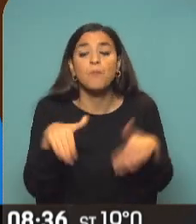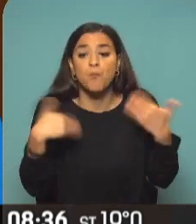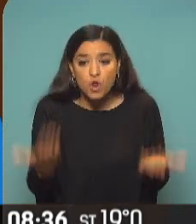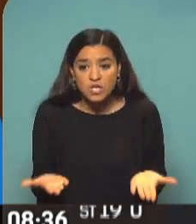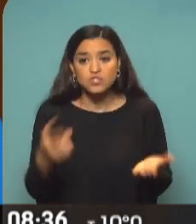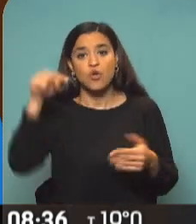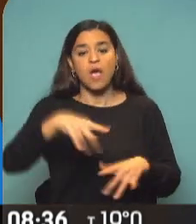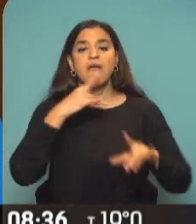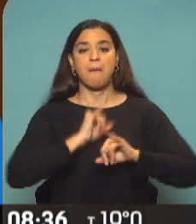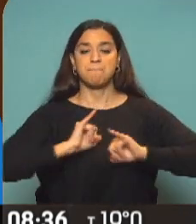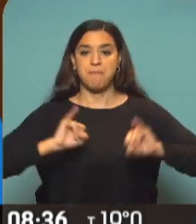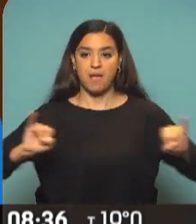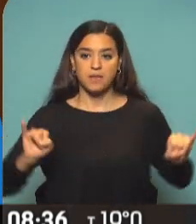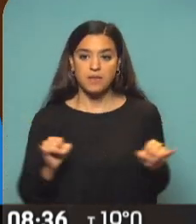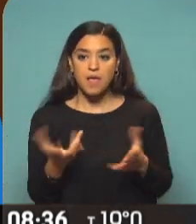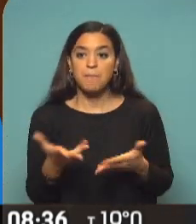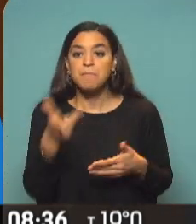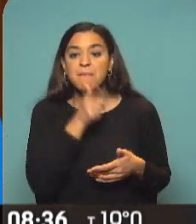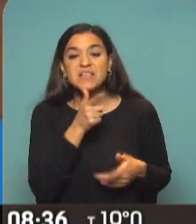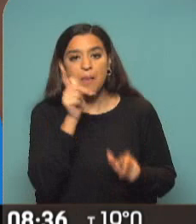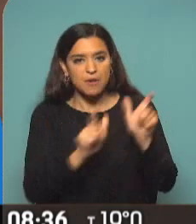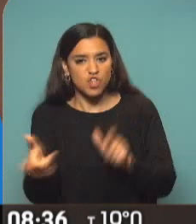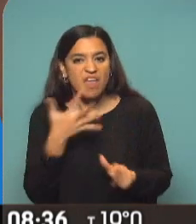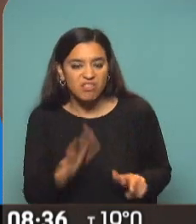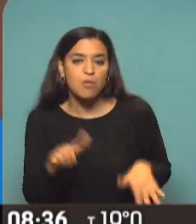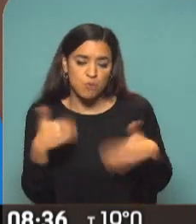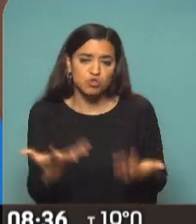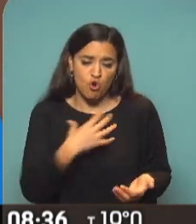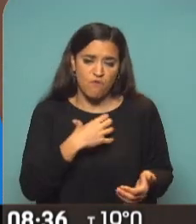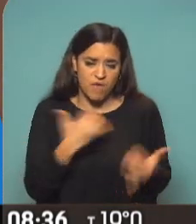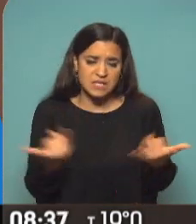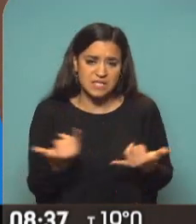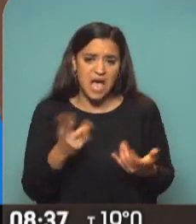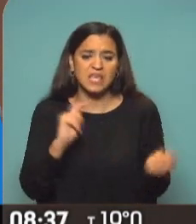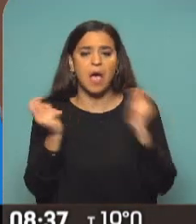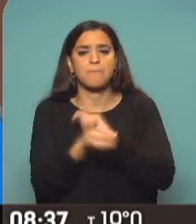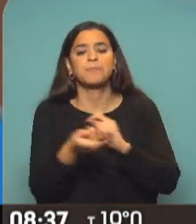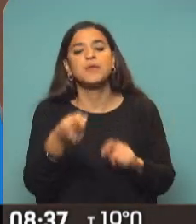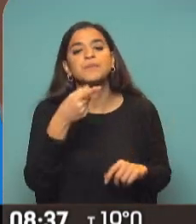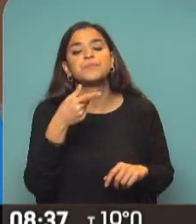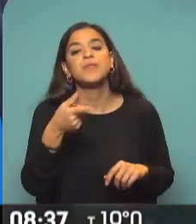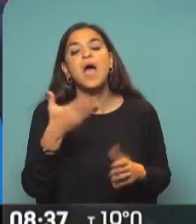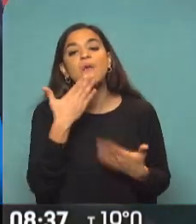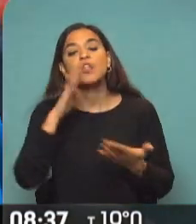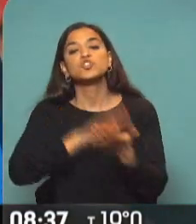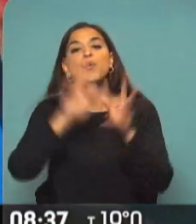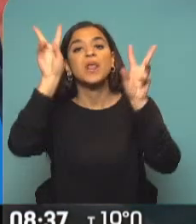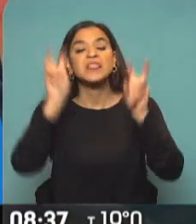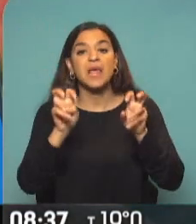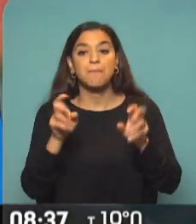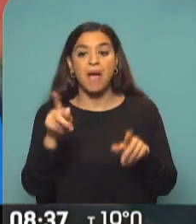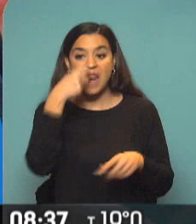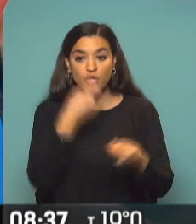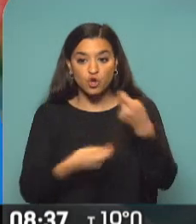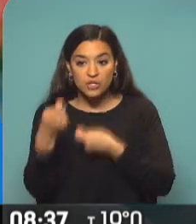estamos en esta campaña y creo que la gente lo entiende y por eso tenemos confianza de que lo vamos a revertir. Sebastián, hablando del tema del narcotráfico, más allá